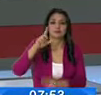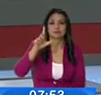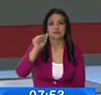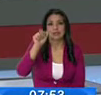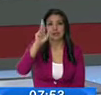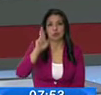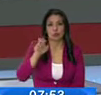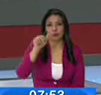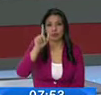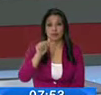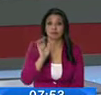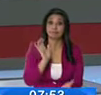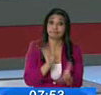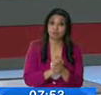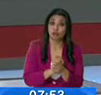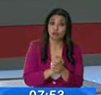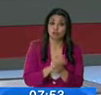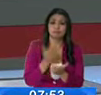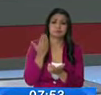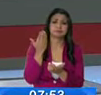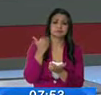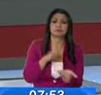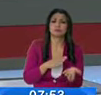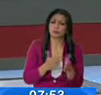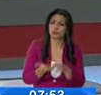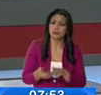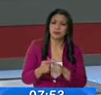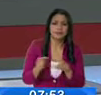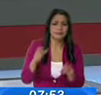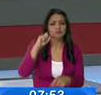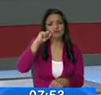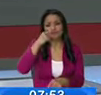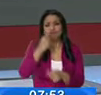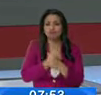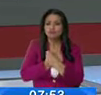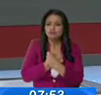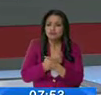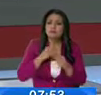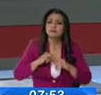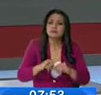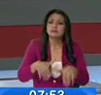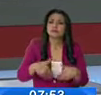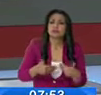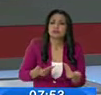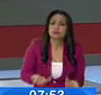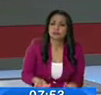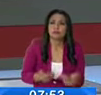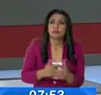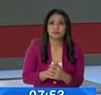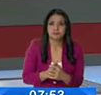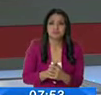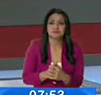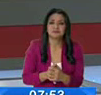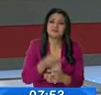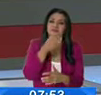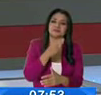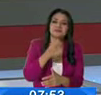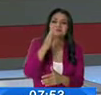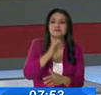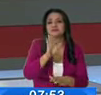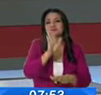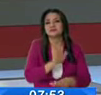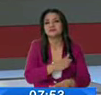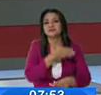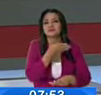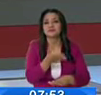esposo murió hace pocos años, ella lo sigue recordando. ¿Y cómo lo recuerda? Entonando esas canciones, las que